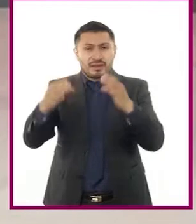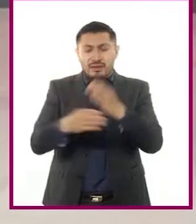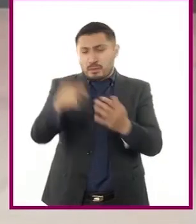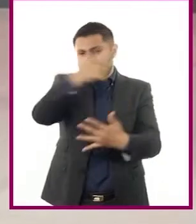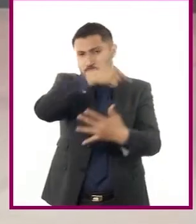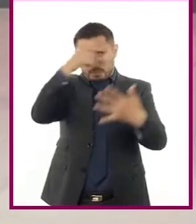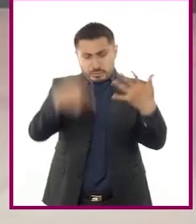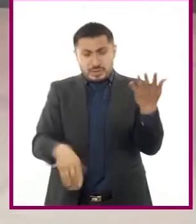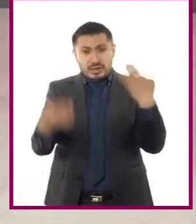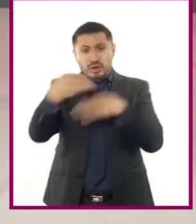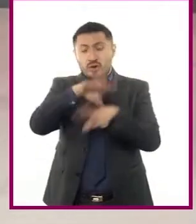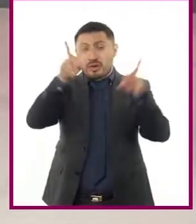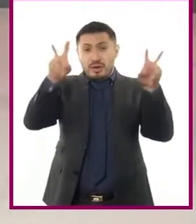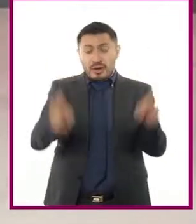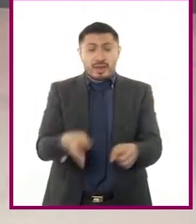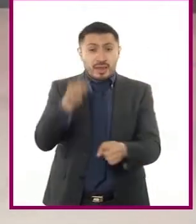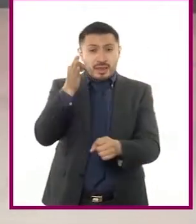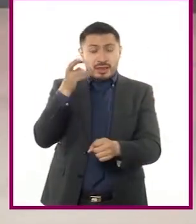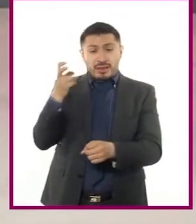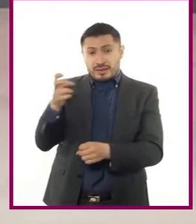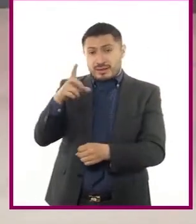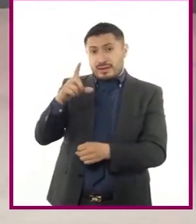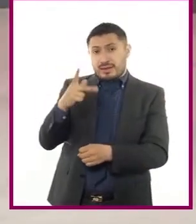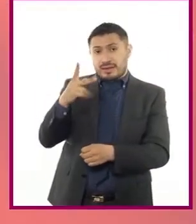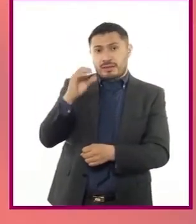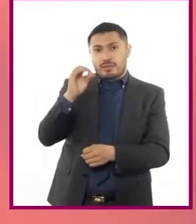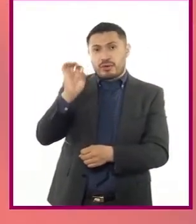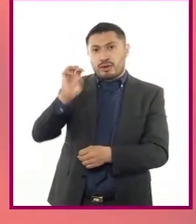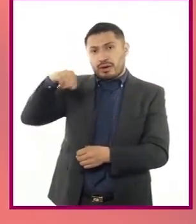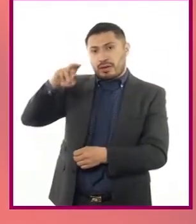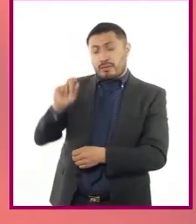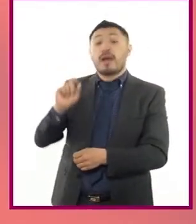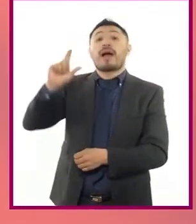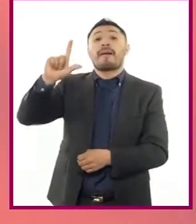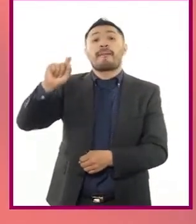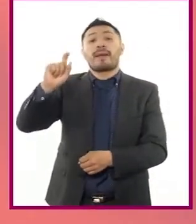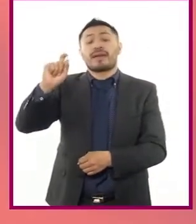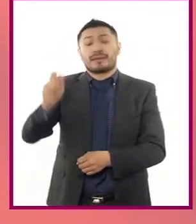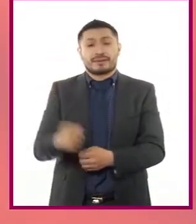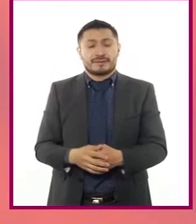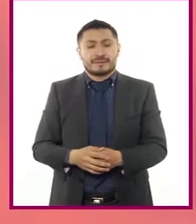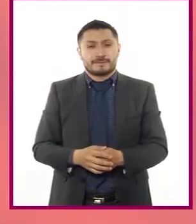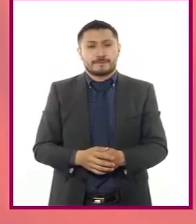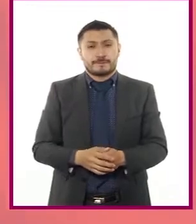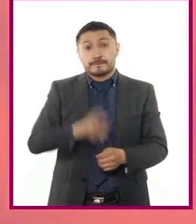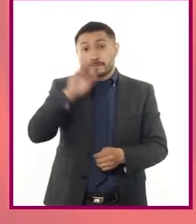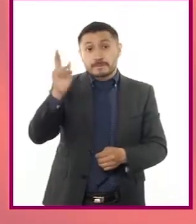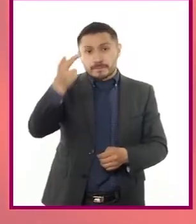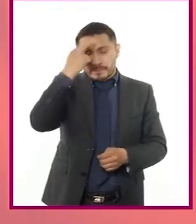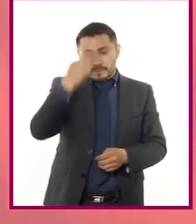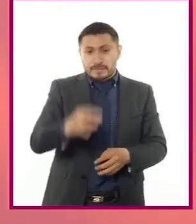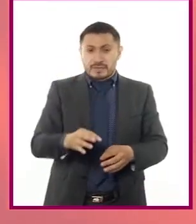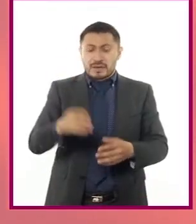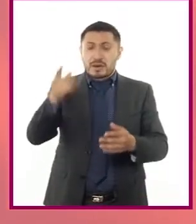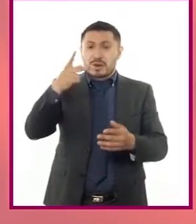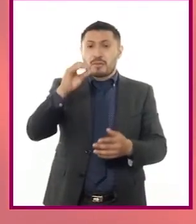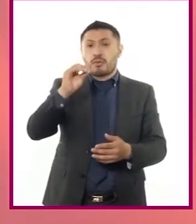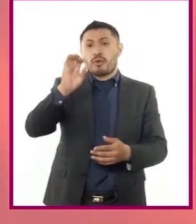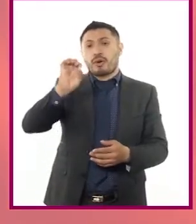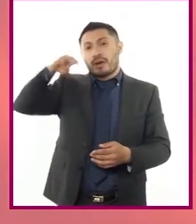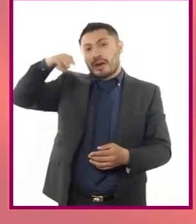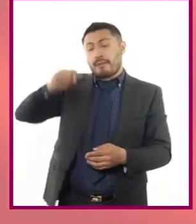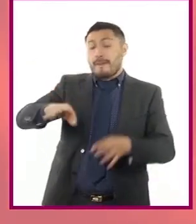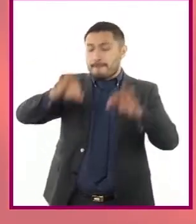acerca del tema que aborda el poema 20 de Pablo Neruda. Recordemos que un buen poema siempre